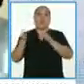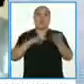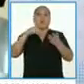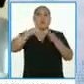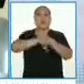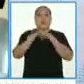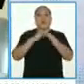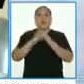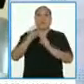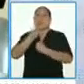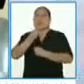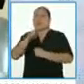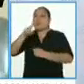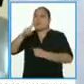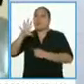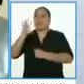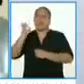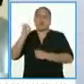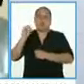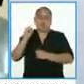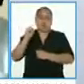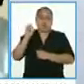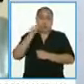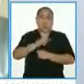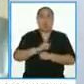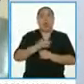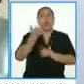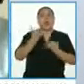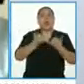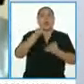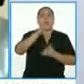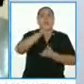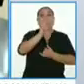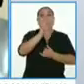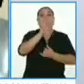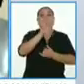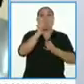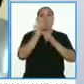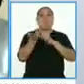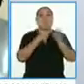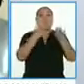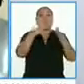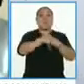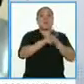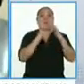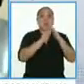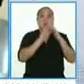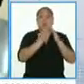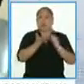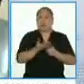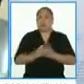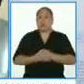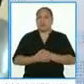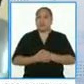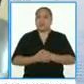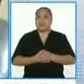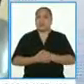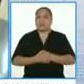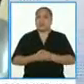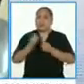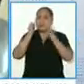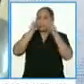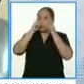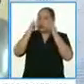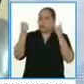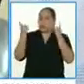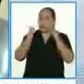eran 150, ya estamos sobre las 300 muertes por toda causa en domicilio, ¿no? Bueno, bastante, hemos quedado ciertamente